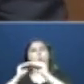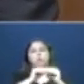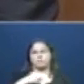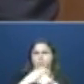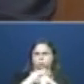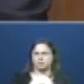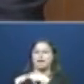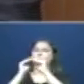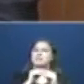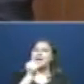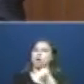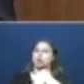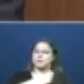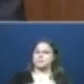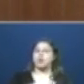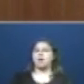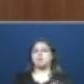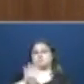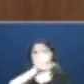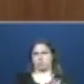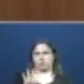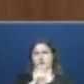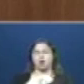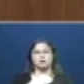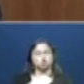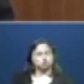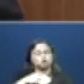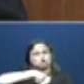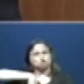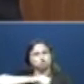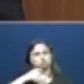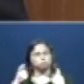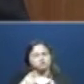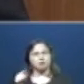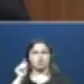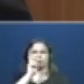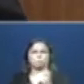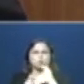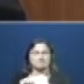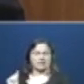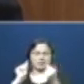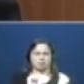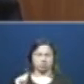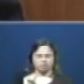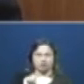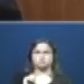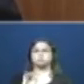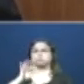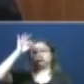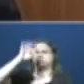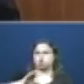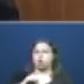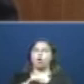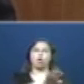de nuestra nación potenciar todos los instrumentos institucionales que aseguren el y la colaboración horizontal y vertical de los